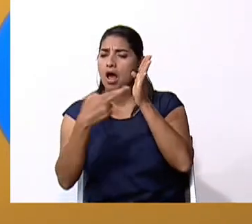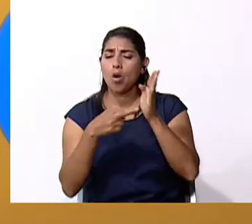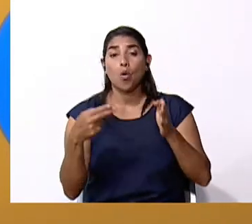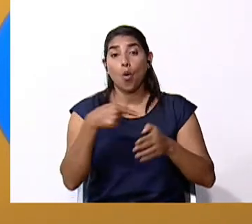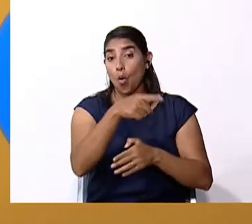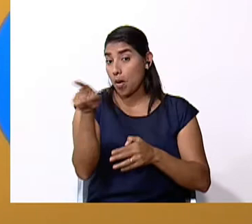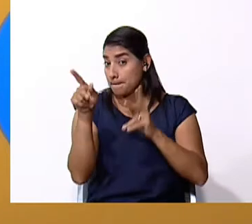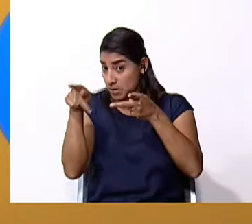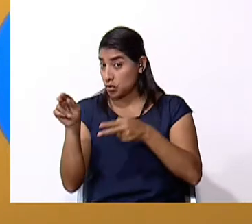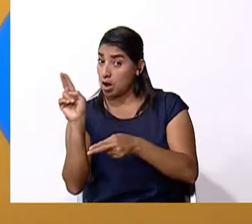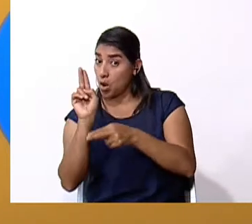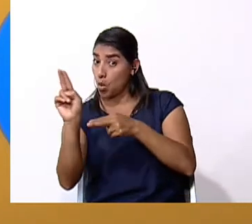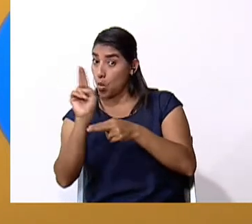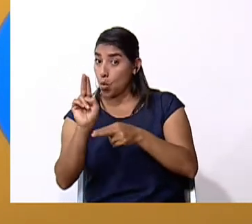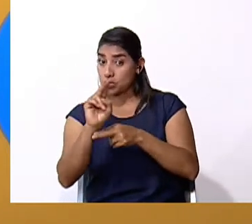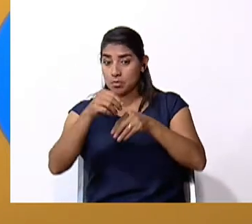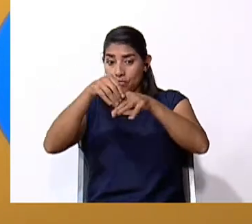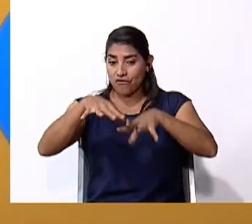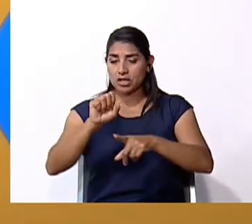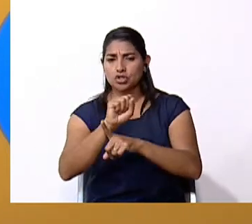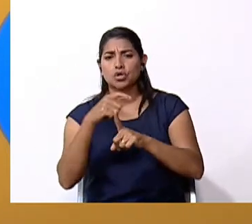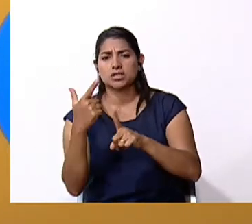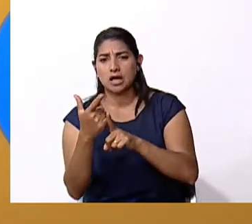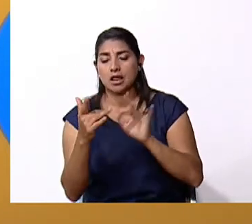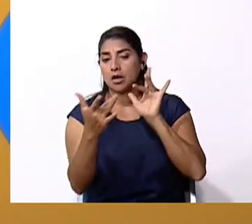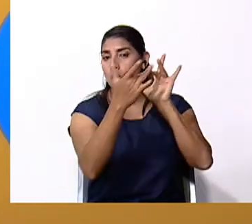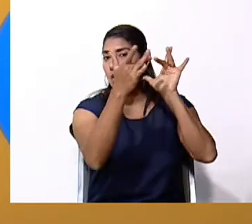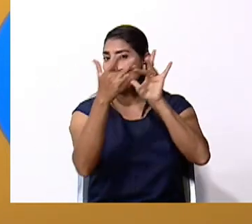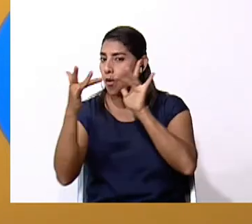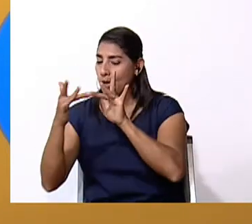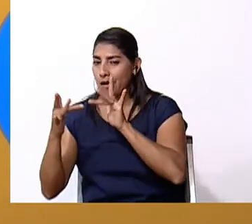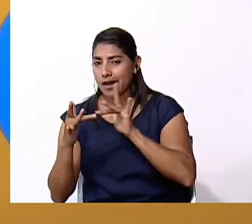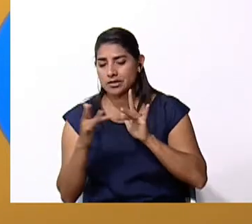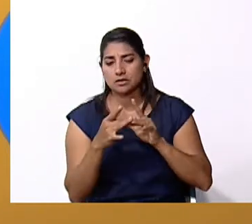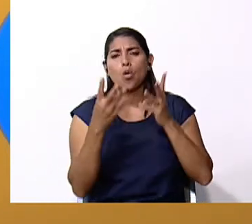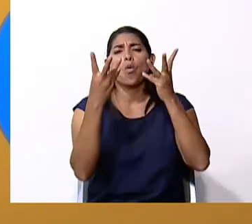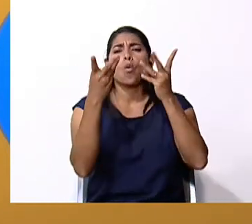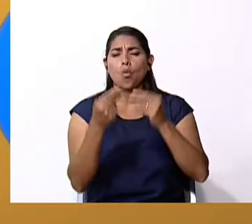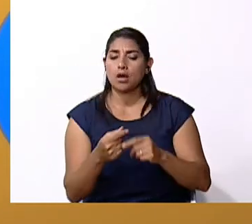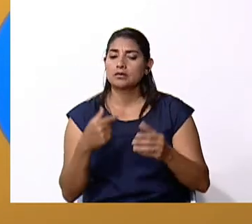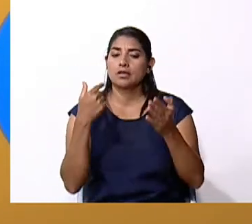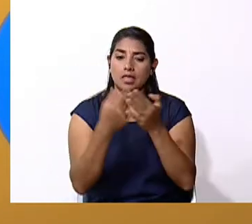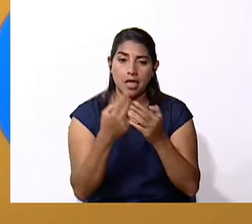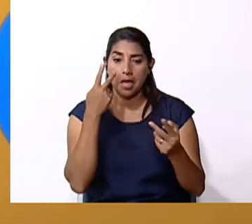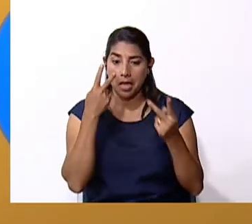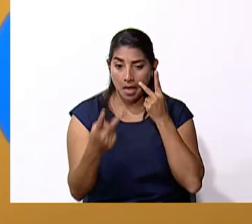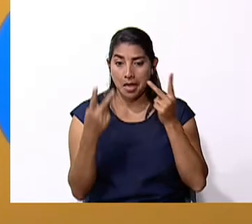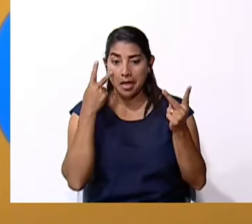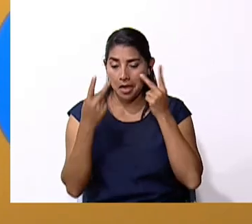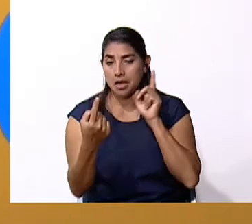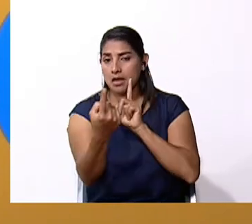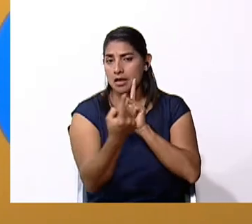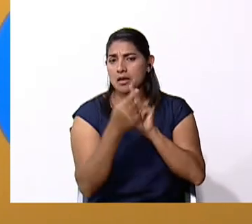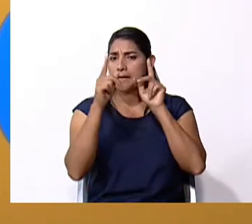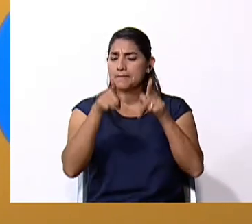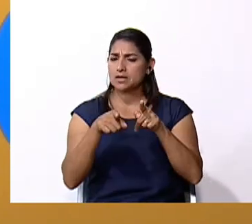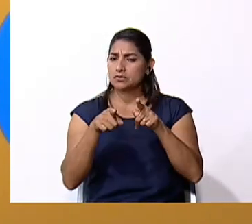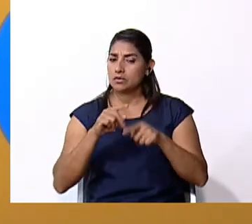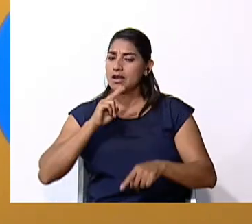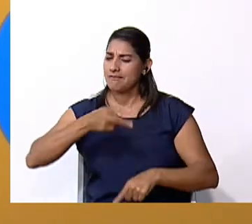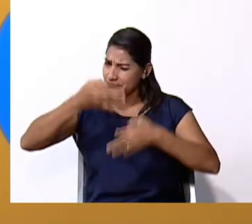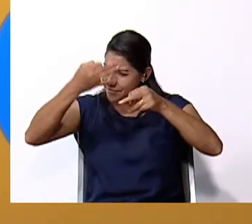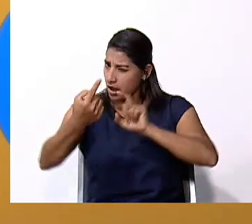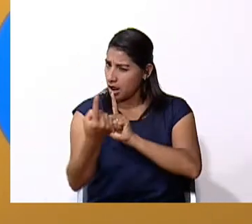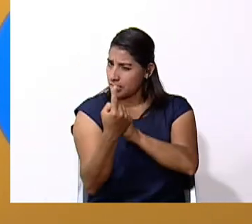las personas que utilizan las redes sociales tienen conexiones y con cuánta frecuencia realmente se ven con la persona con la que